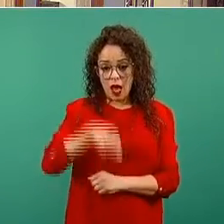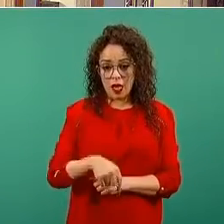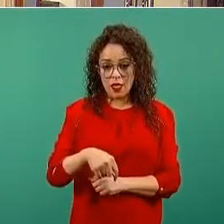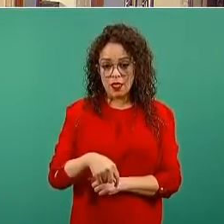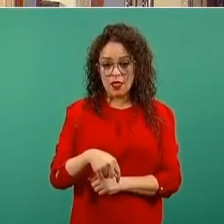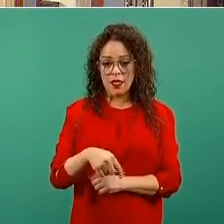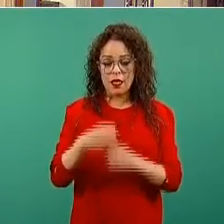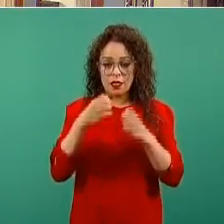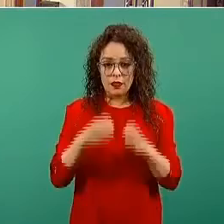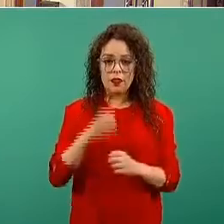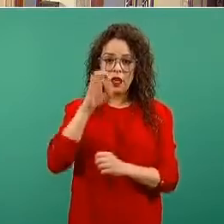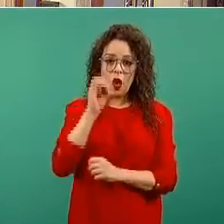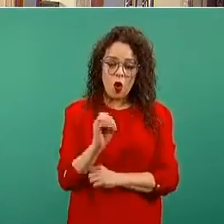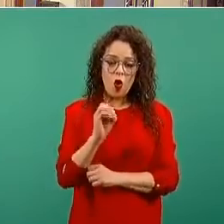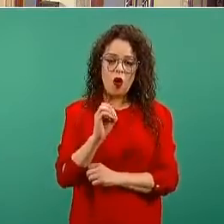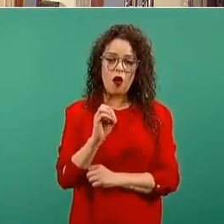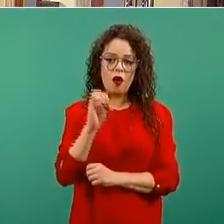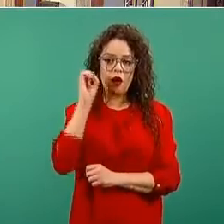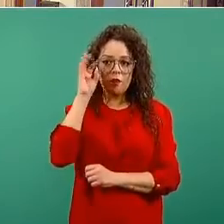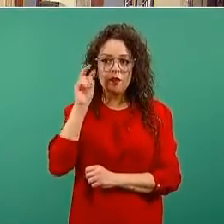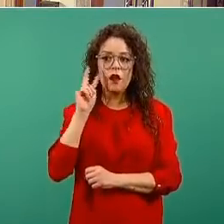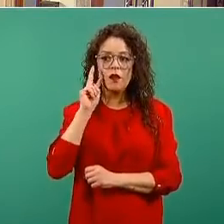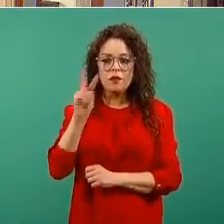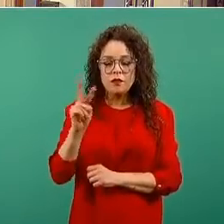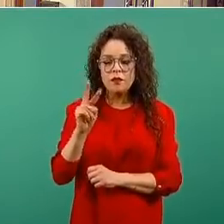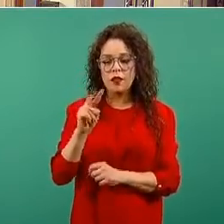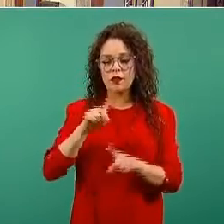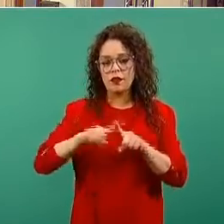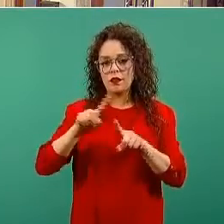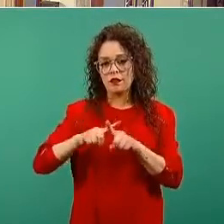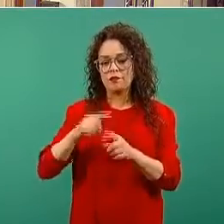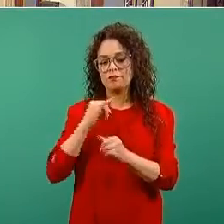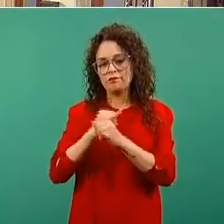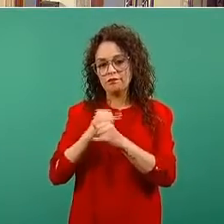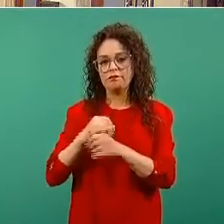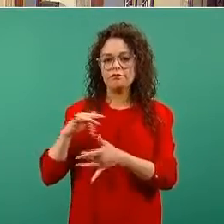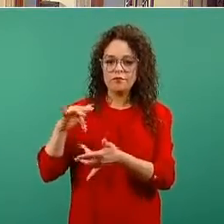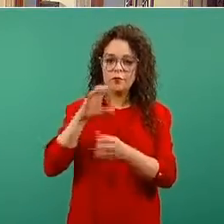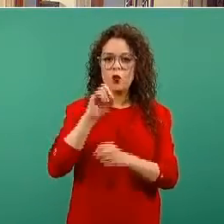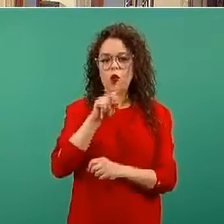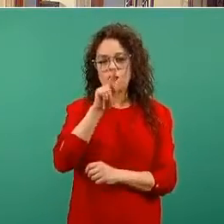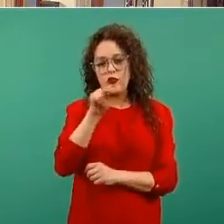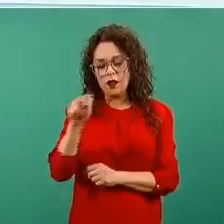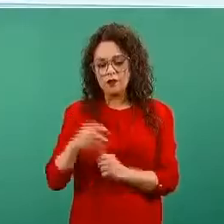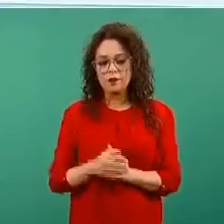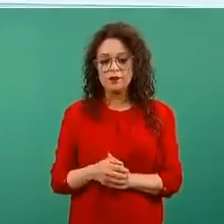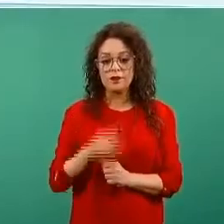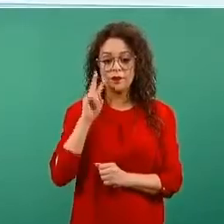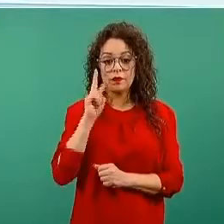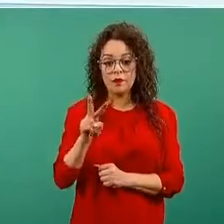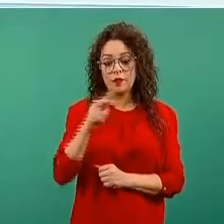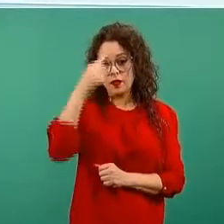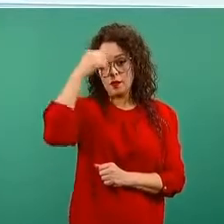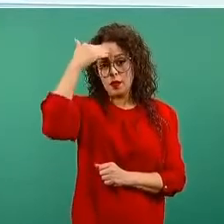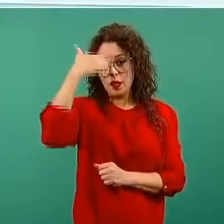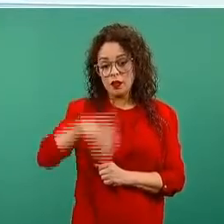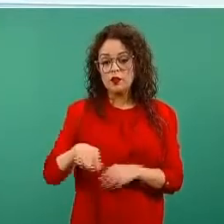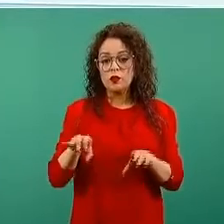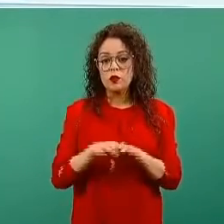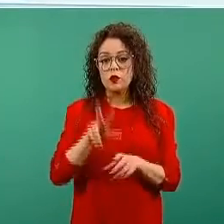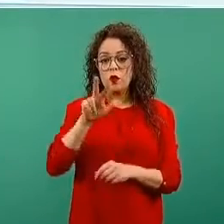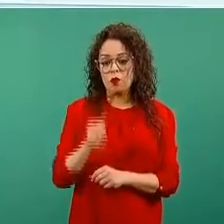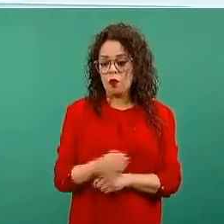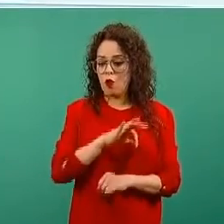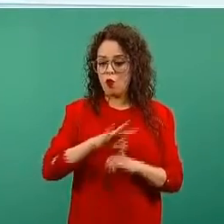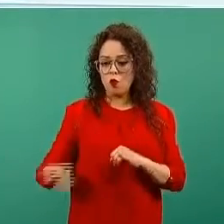esta conferencia y de seguro lo hacen con la intención de informarse de cuál ha sido el comportamiento en últimos días,